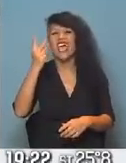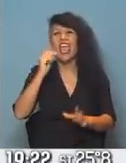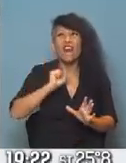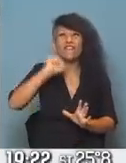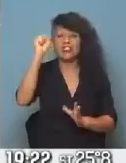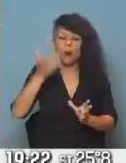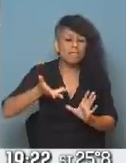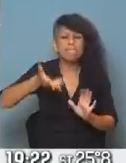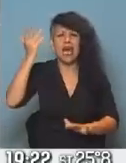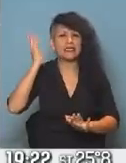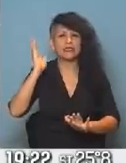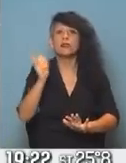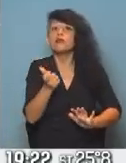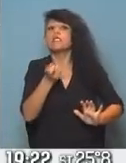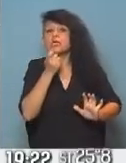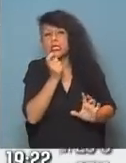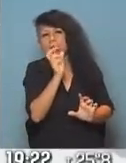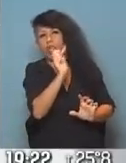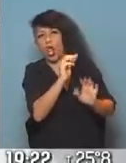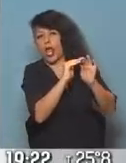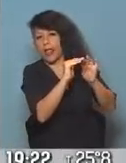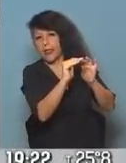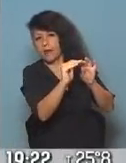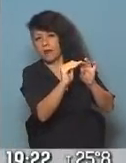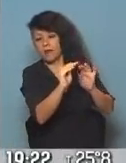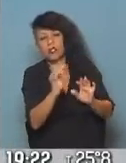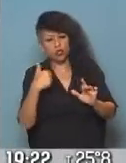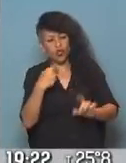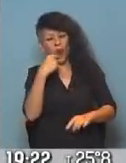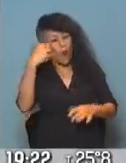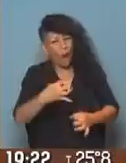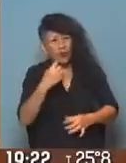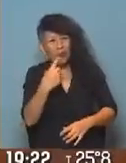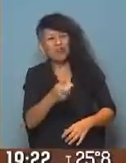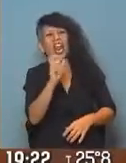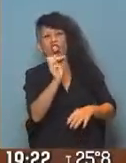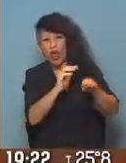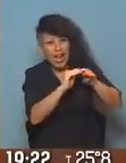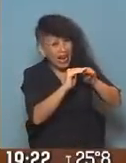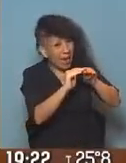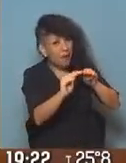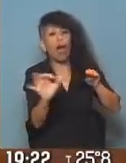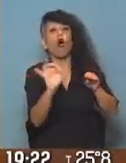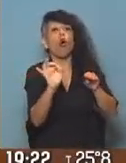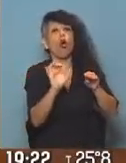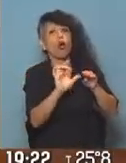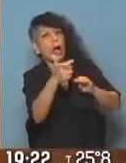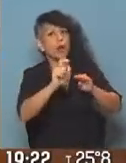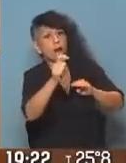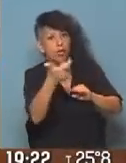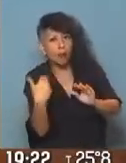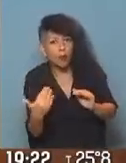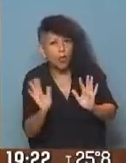suponiendo que el dólar se estabiliza esa era la siguiente pregunta el dólar se calmó en 37 pico o todavía vamos a ver muchos cambios